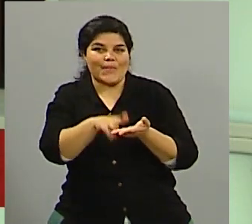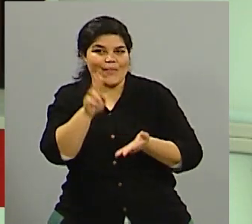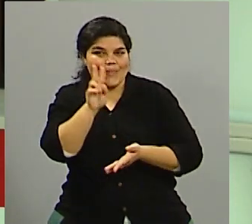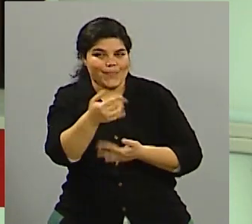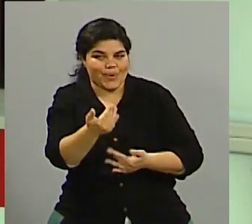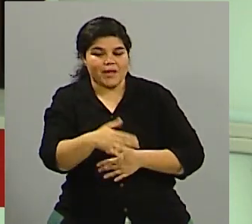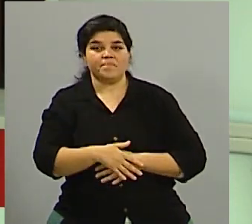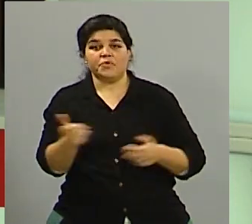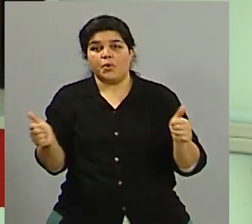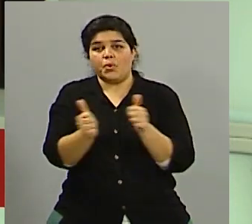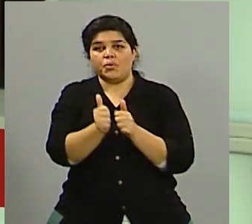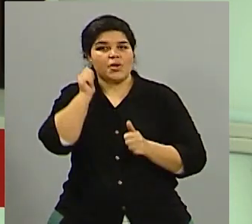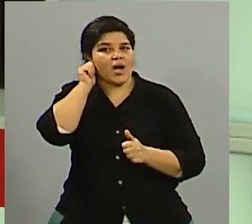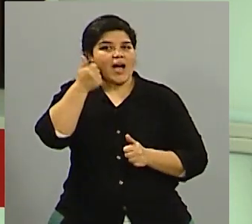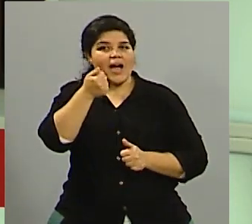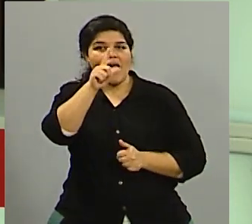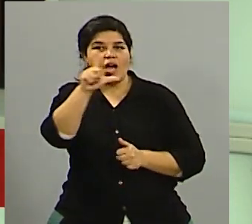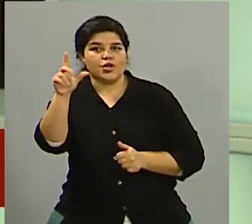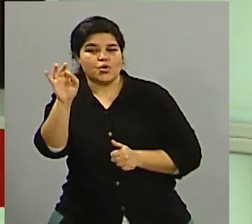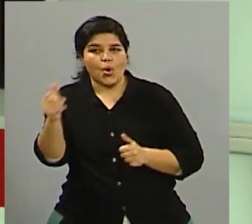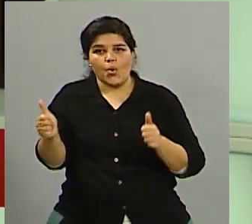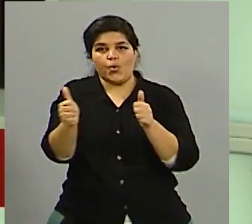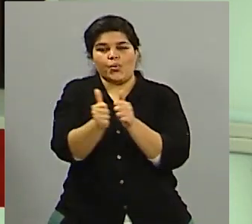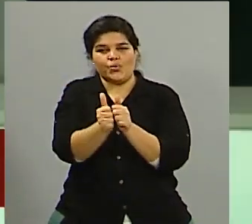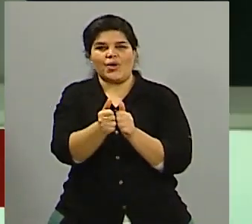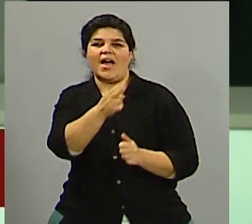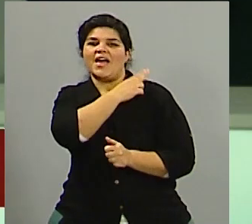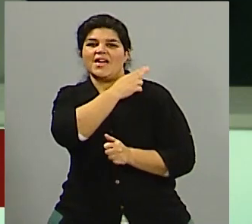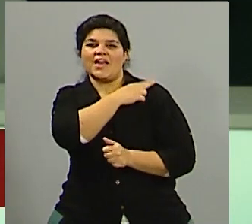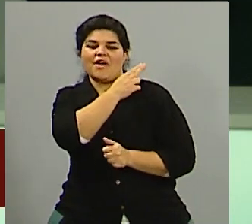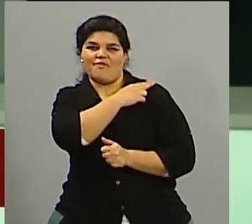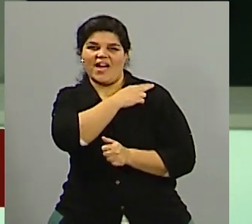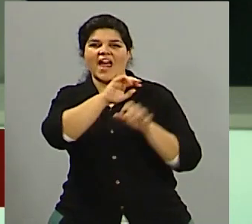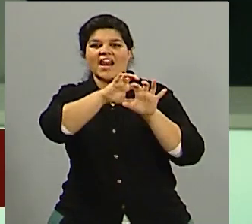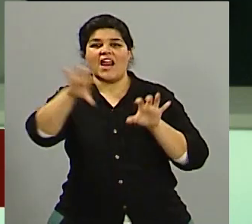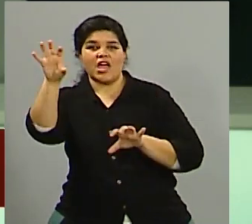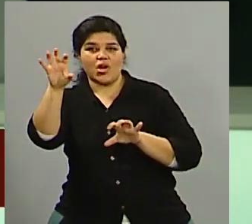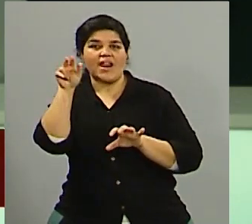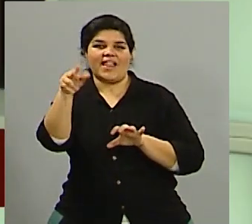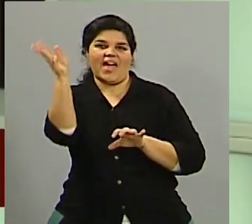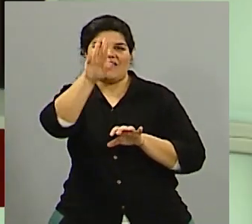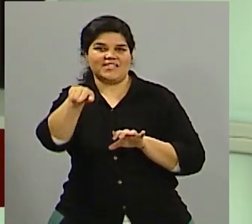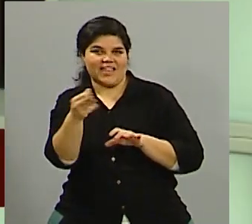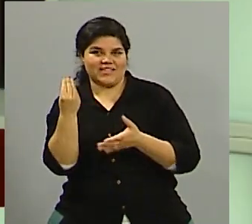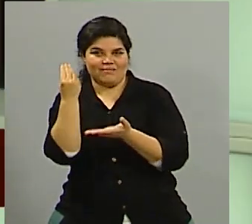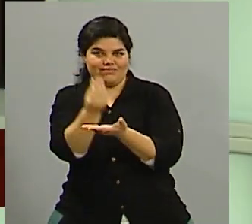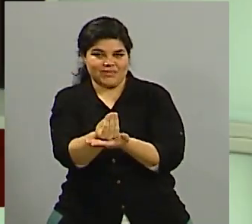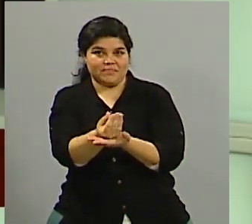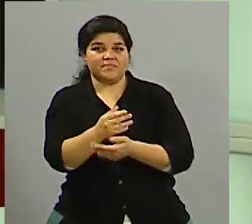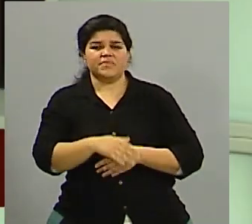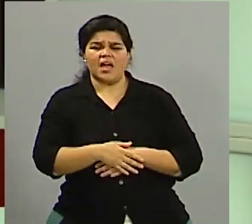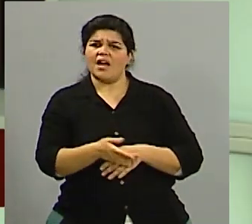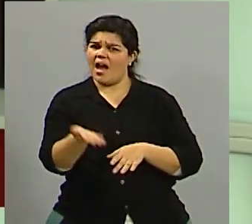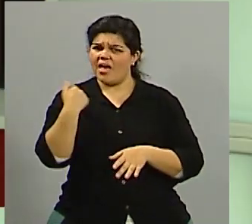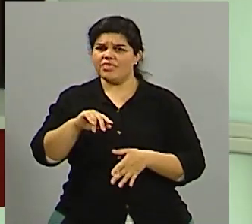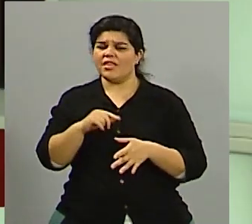que es jefe regional Cuyo de ANSES. Bueno, y Carlos, habíamos quedado con algo pendiente que me parecía sumamente interesante porque, bueno,